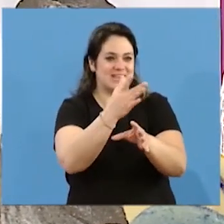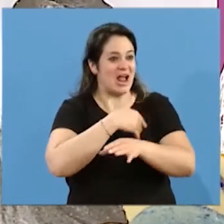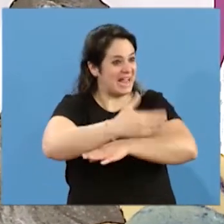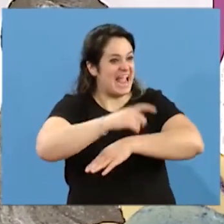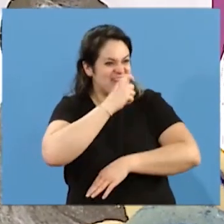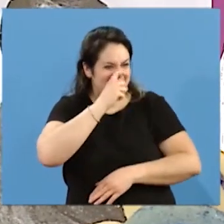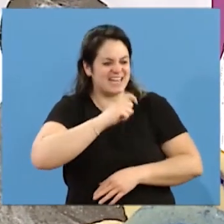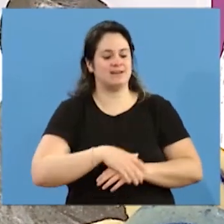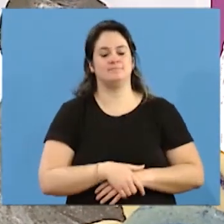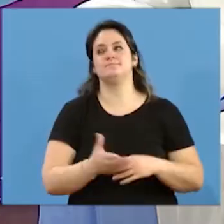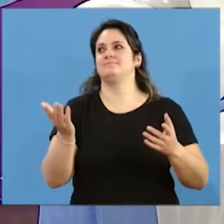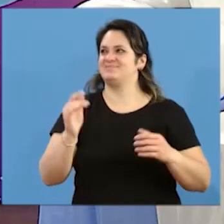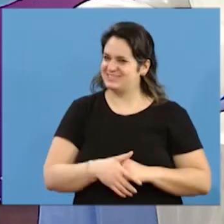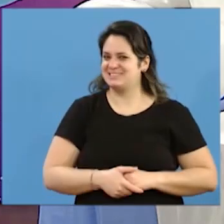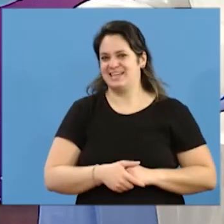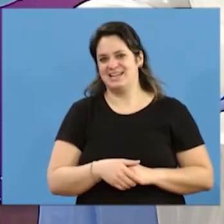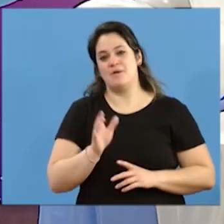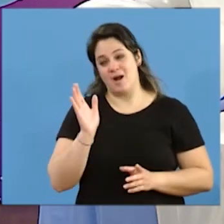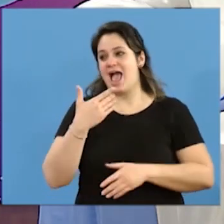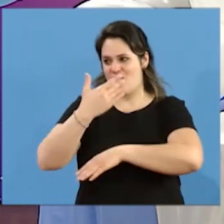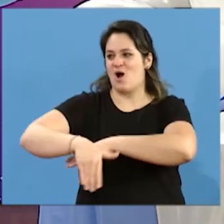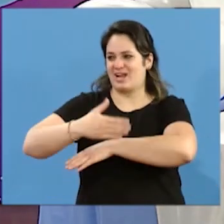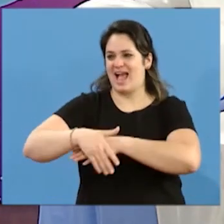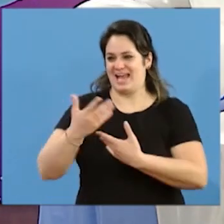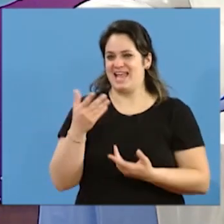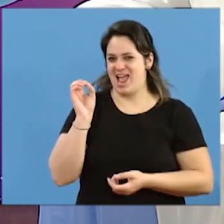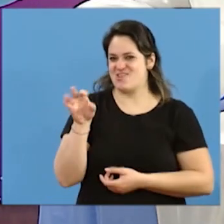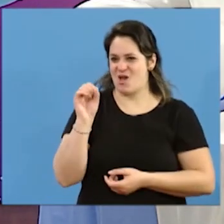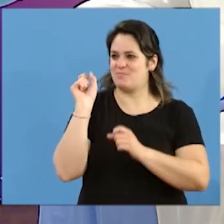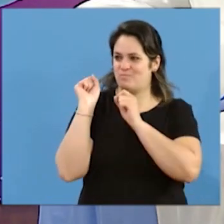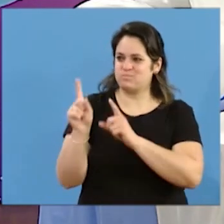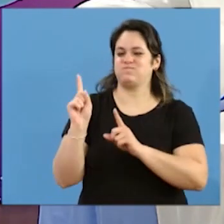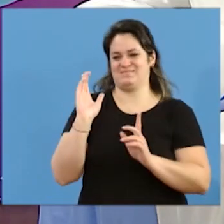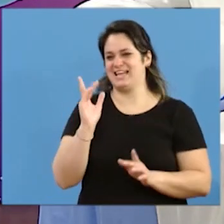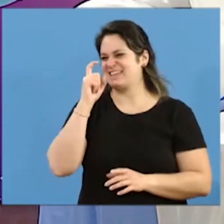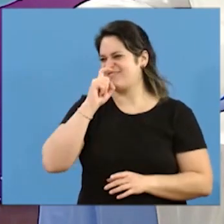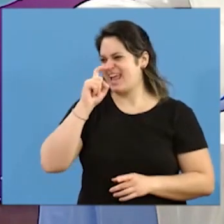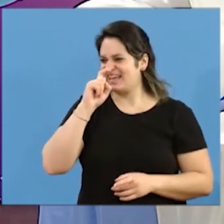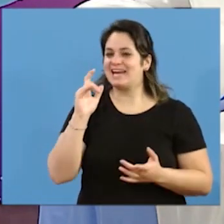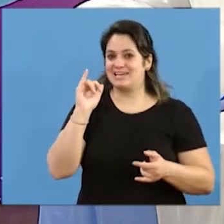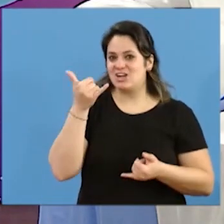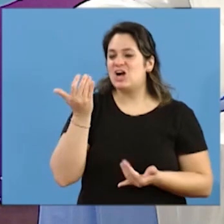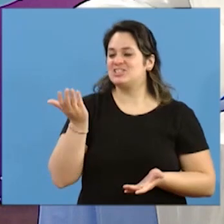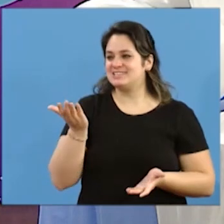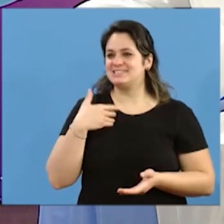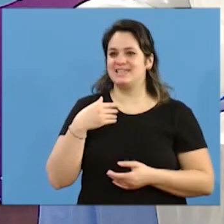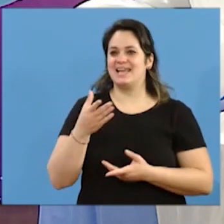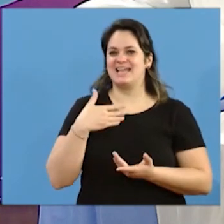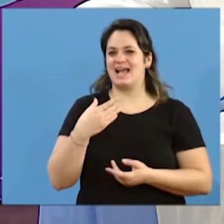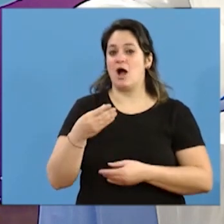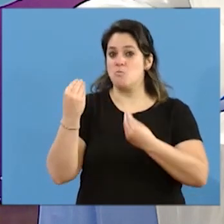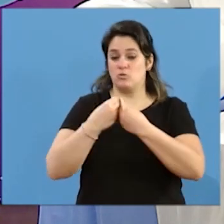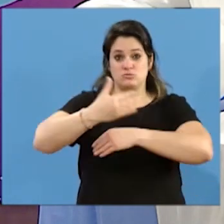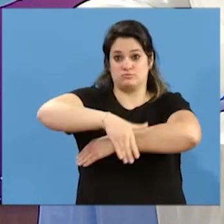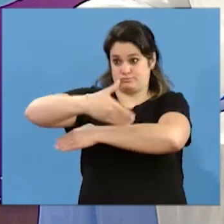Belgrano. Sí, es cierto, le pusieron el nombre a esa calle y a muchas